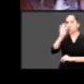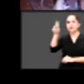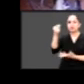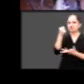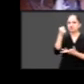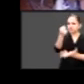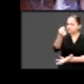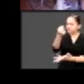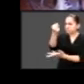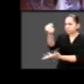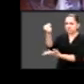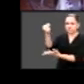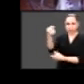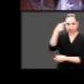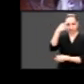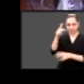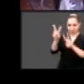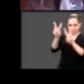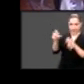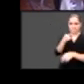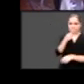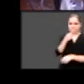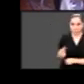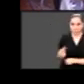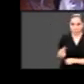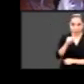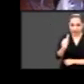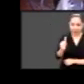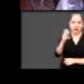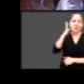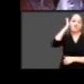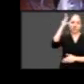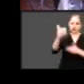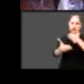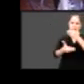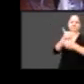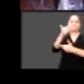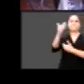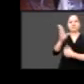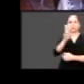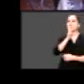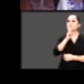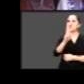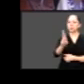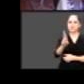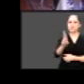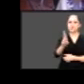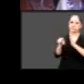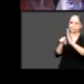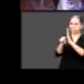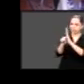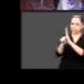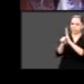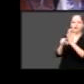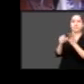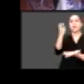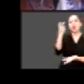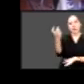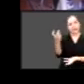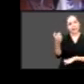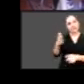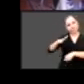para lograr el mayor retorno es digamos una recomendación para los que toman decisiones